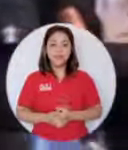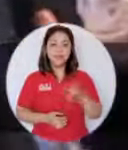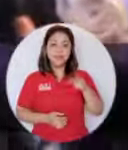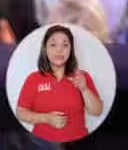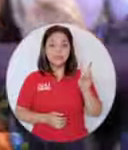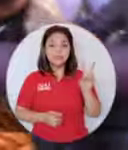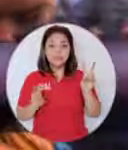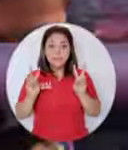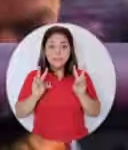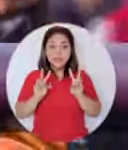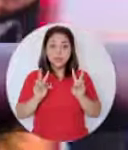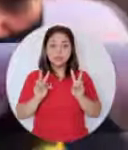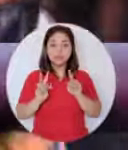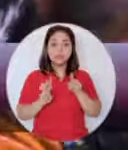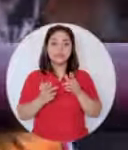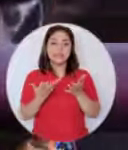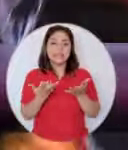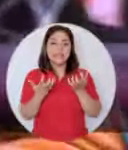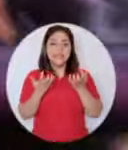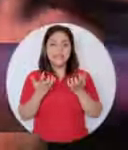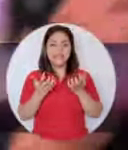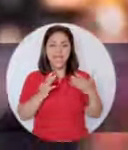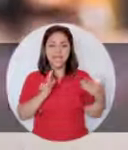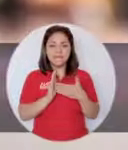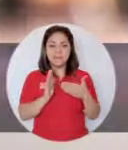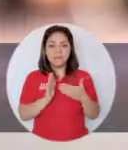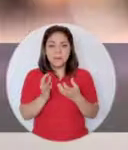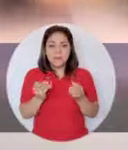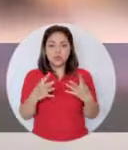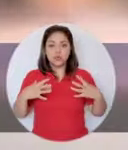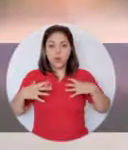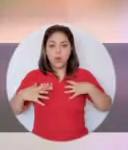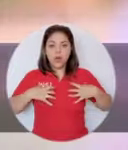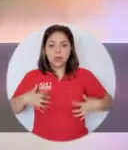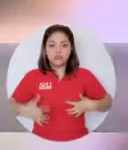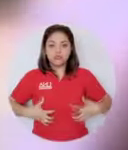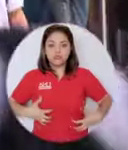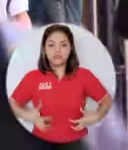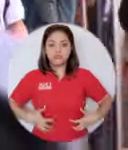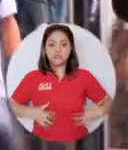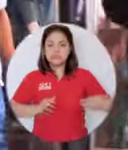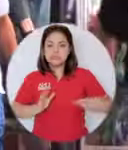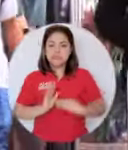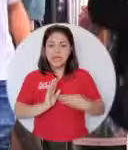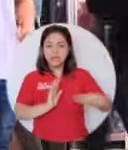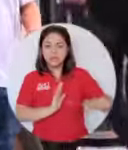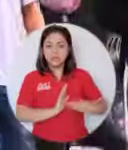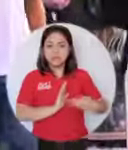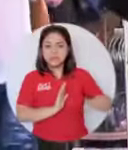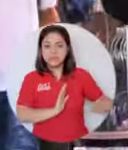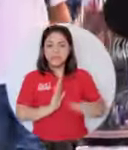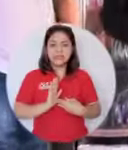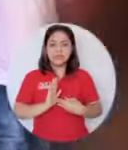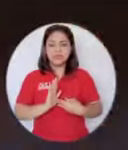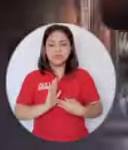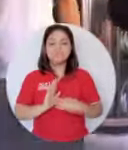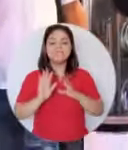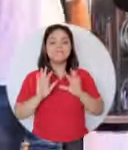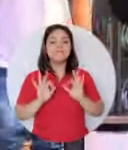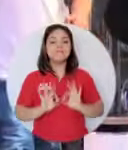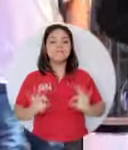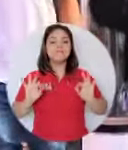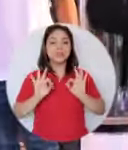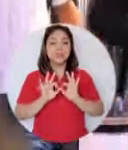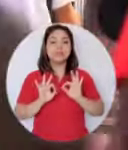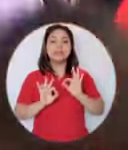Efectivamente, al ser un virus que busca múltiples órganos en los cuales ir a causar daño,